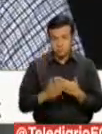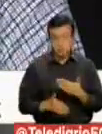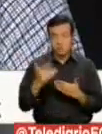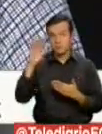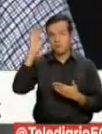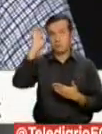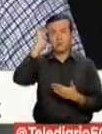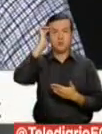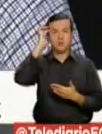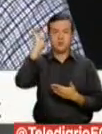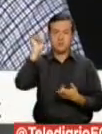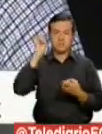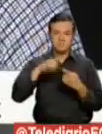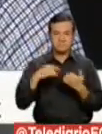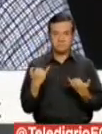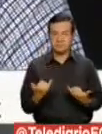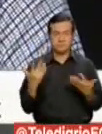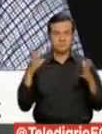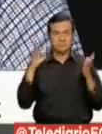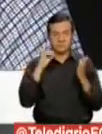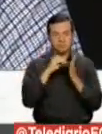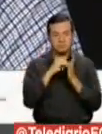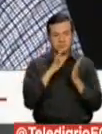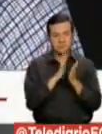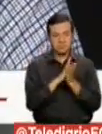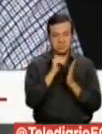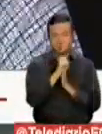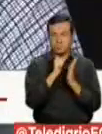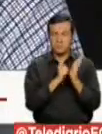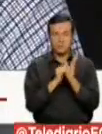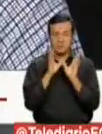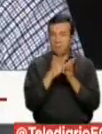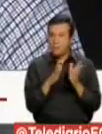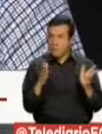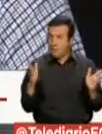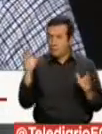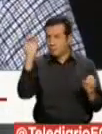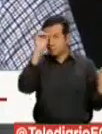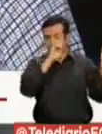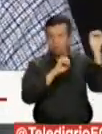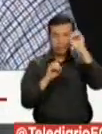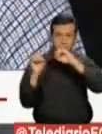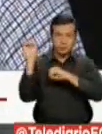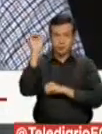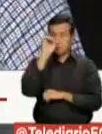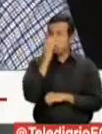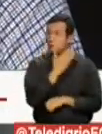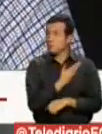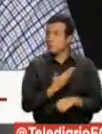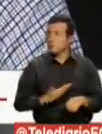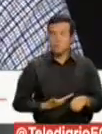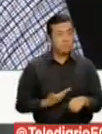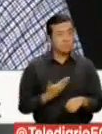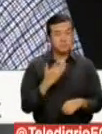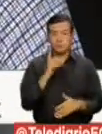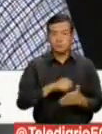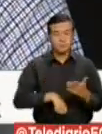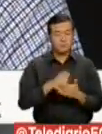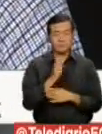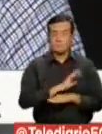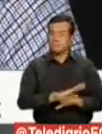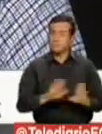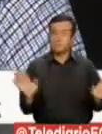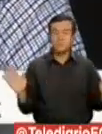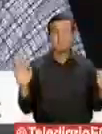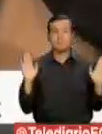preocupa tremendamente que hasta el momento no está en la agenda, con lo cual las observaciones del Ejecutivo irían por